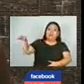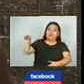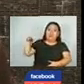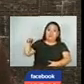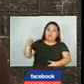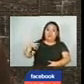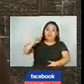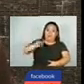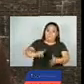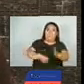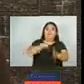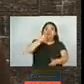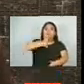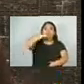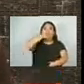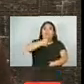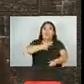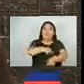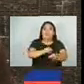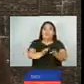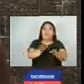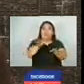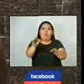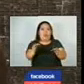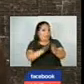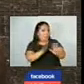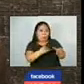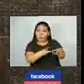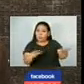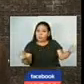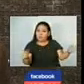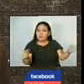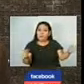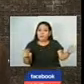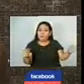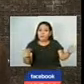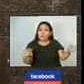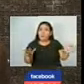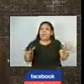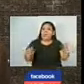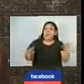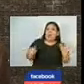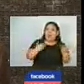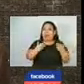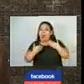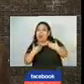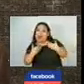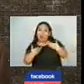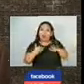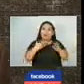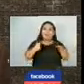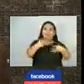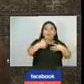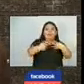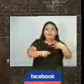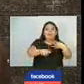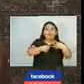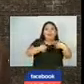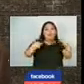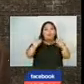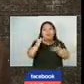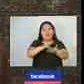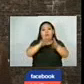Desde el primer mes, desde la primera prórroga, esa causa había desaparecido. Con la excusa del régimen de excepción, se ha vuelto